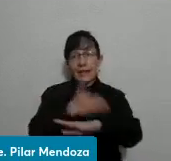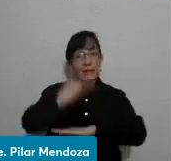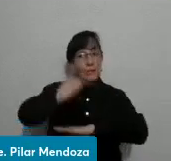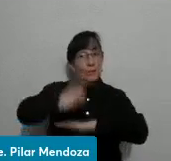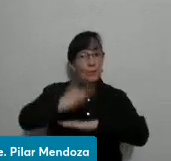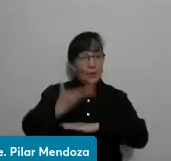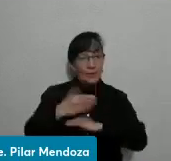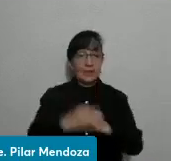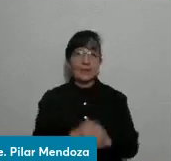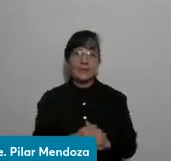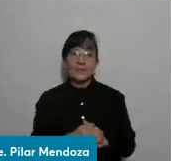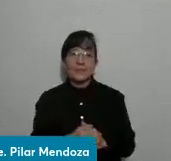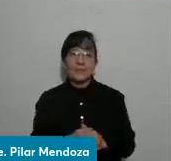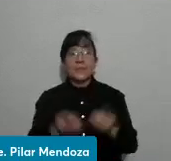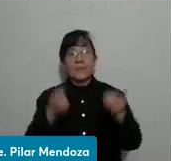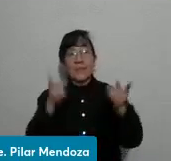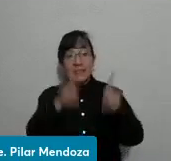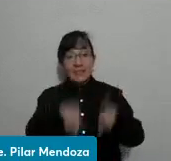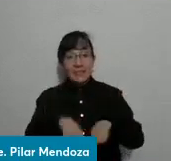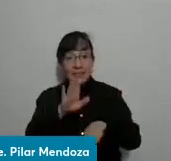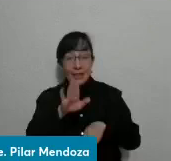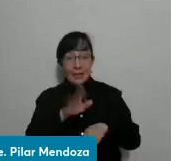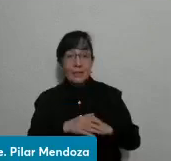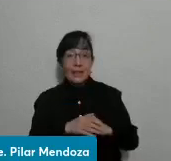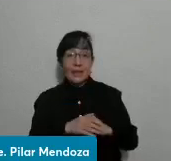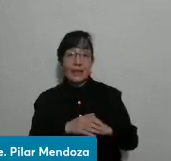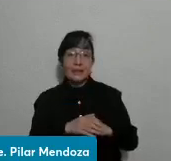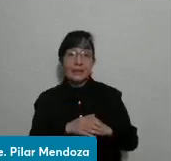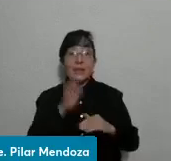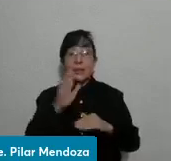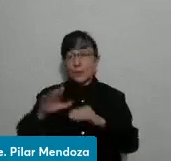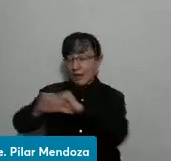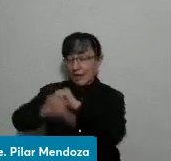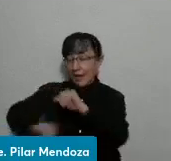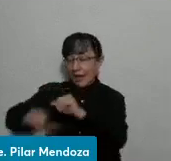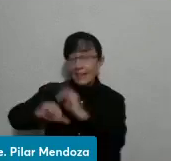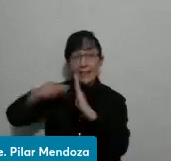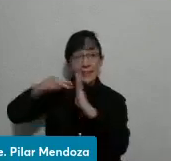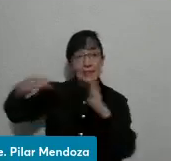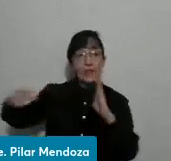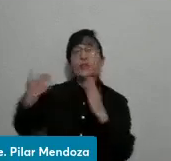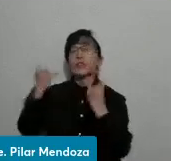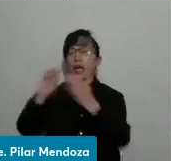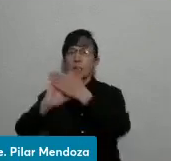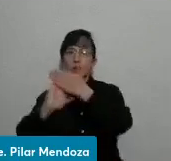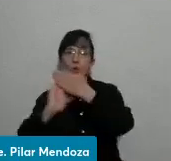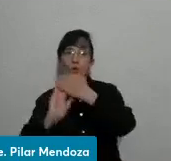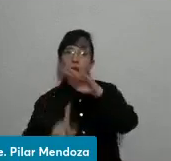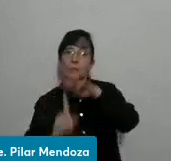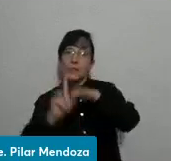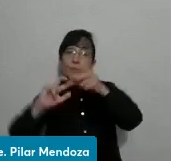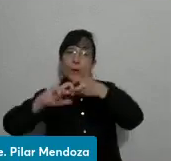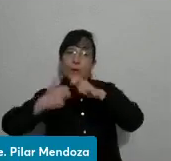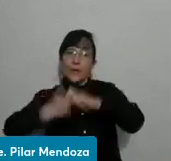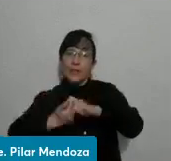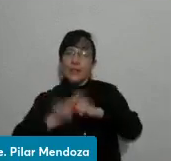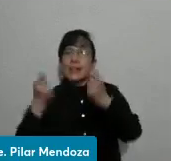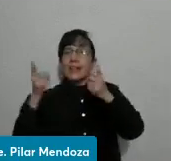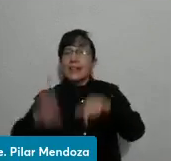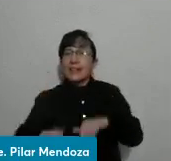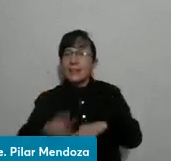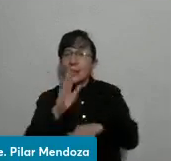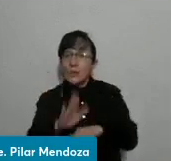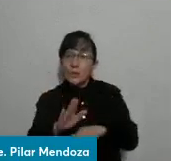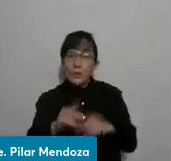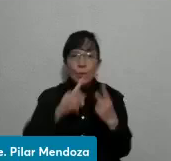Y también, pues, desde el área de tecnología, pues, se da solución a problemas y la satisfacción de las necesidades de la